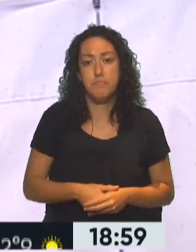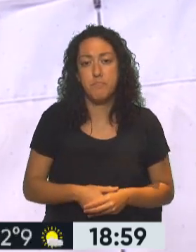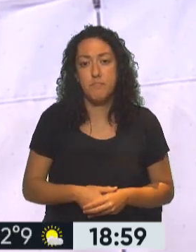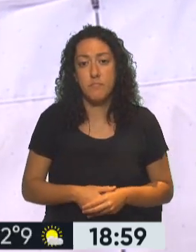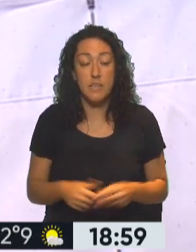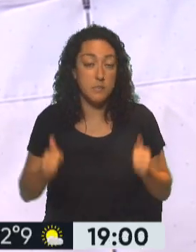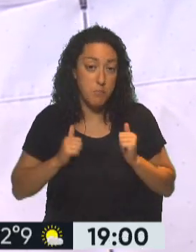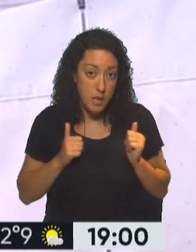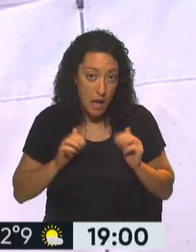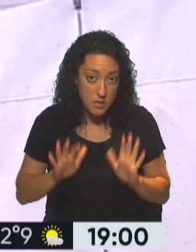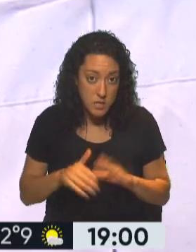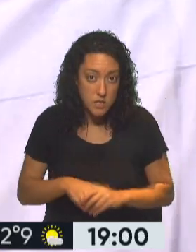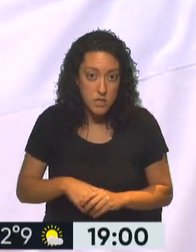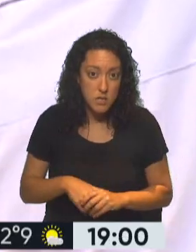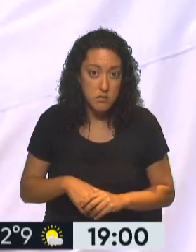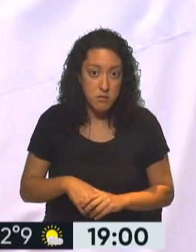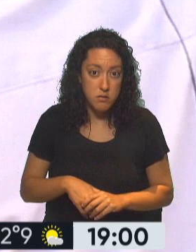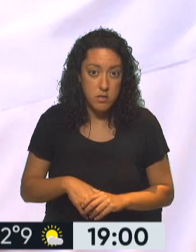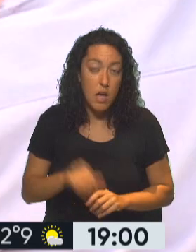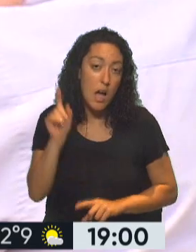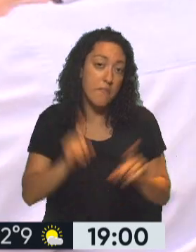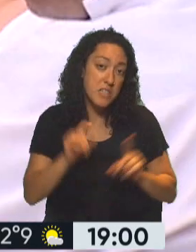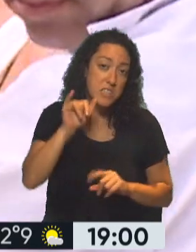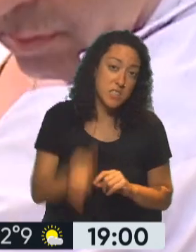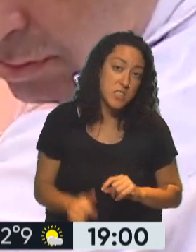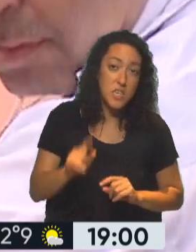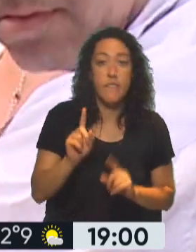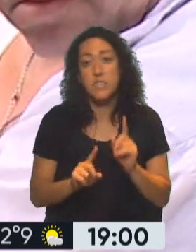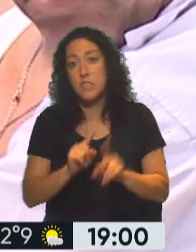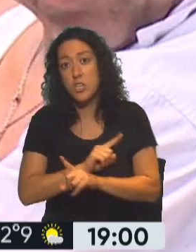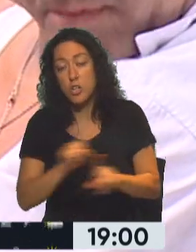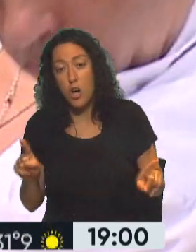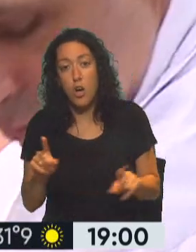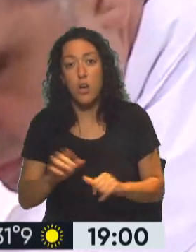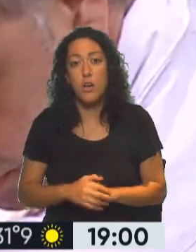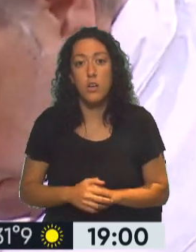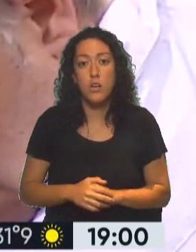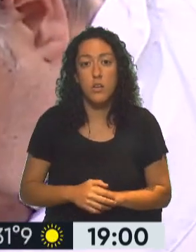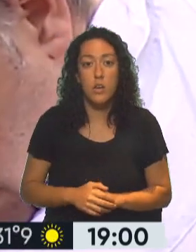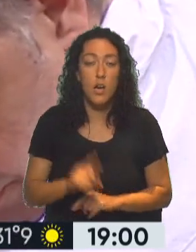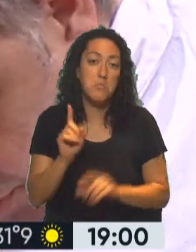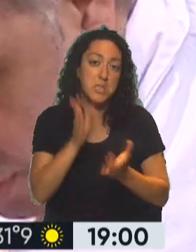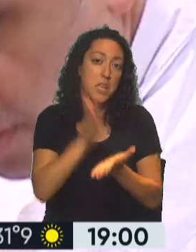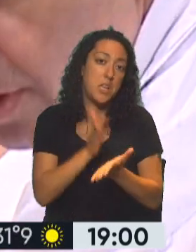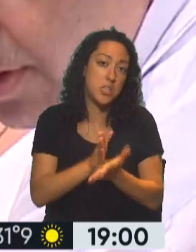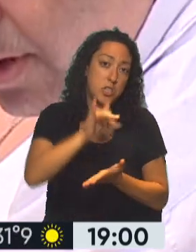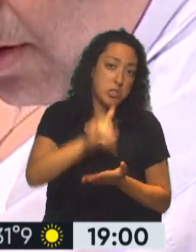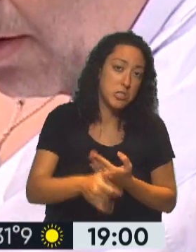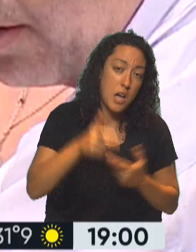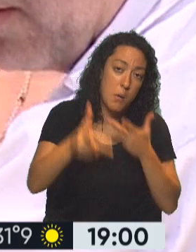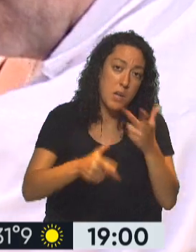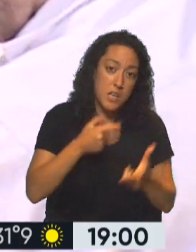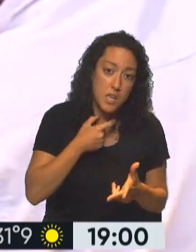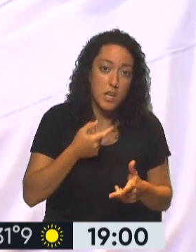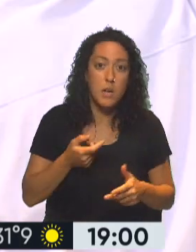¿Esperable? No, muchas veces pasa, a veces no, los imputados a veces hacen uso de ese derecho, otras veces no, es decirle